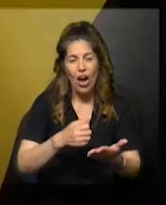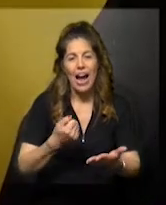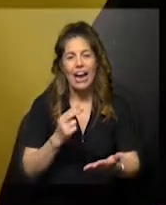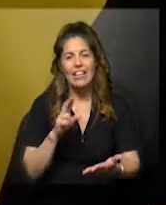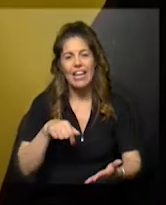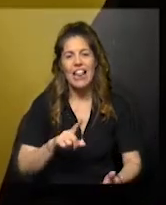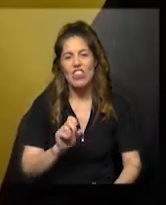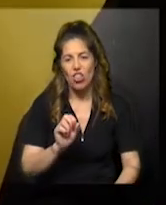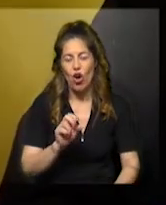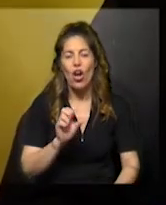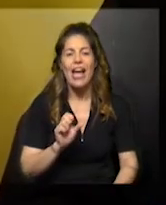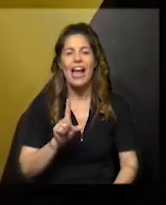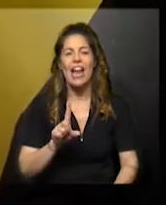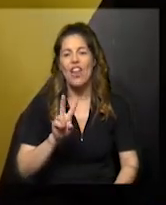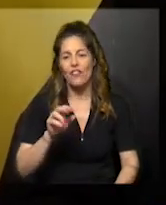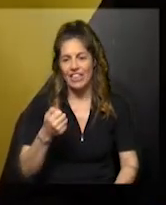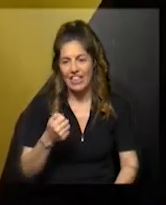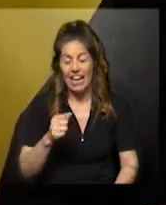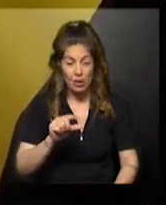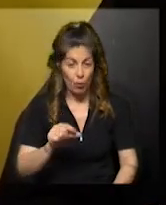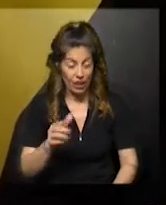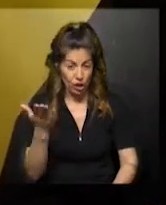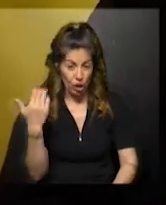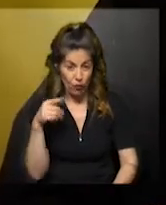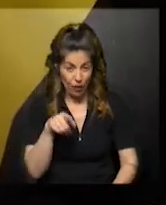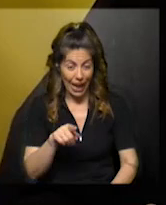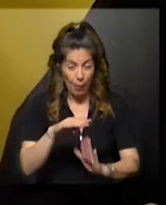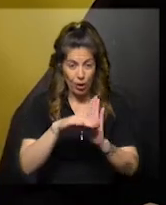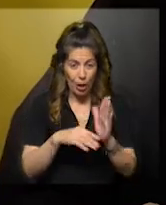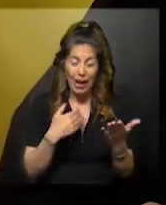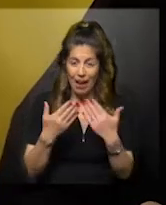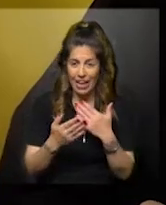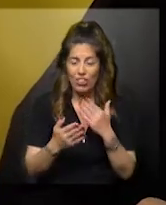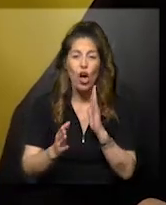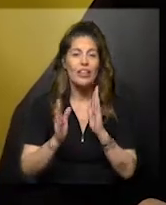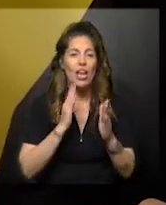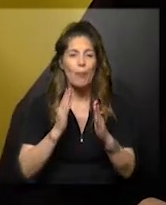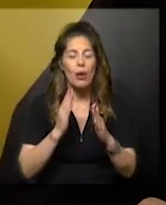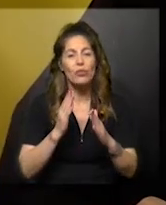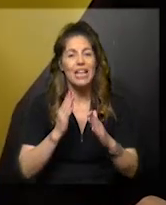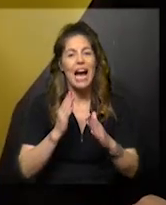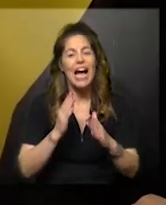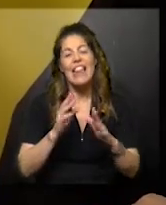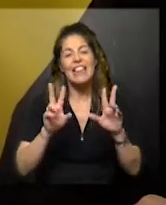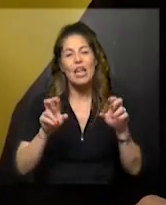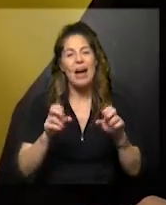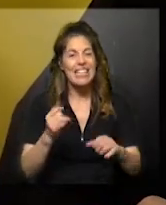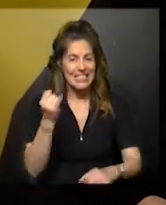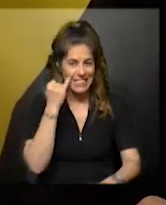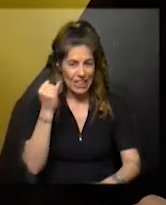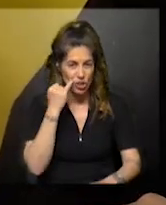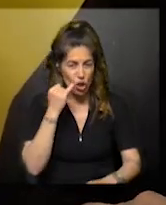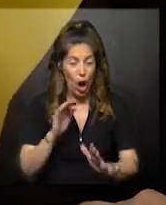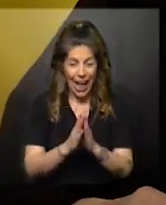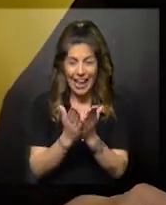lutz que estuvo hace poquito en el programa Charlando con ustedes eh terapeuta sexóloga experta en estos temas el libro se llama la pareja